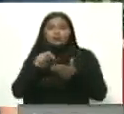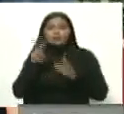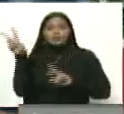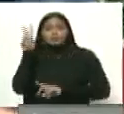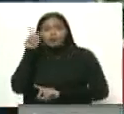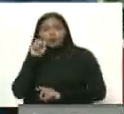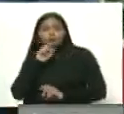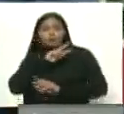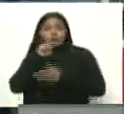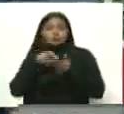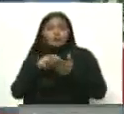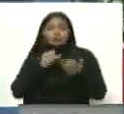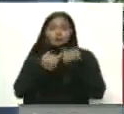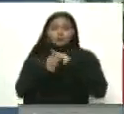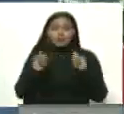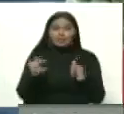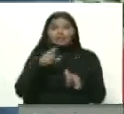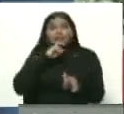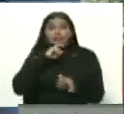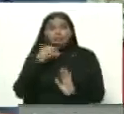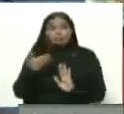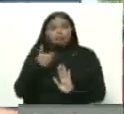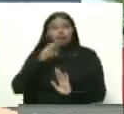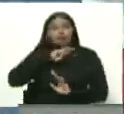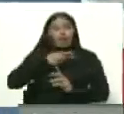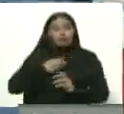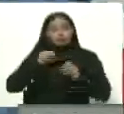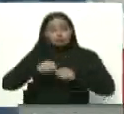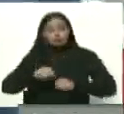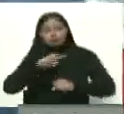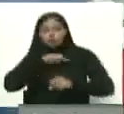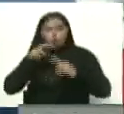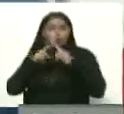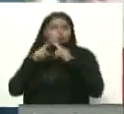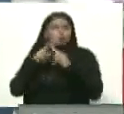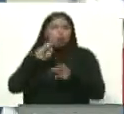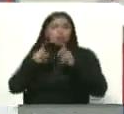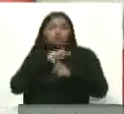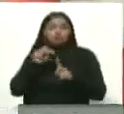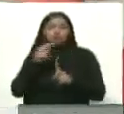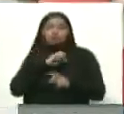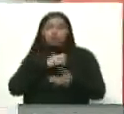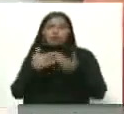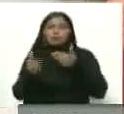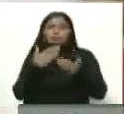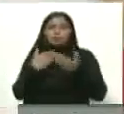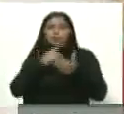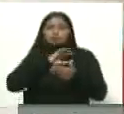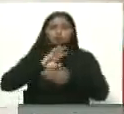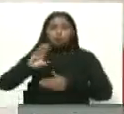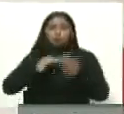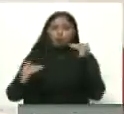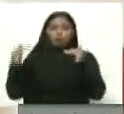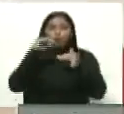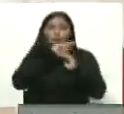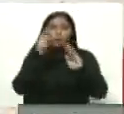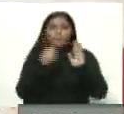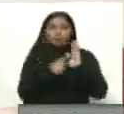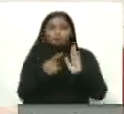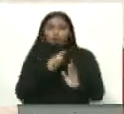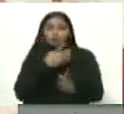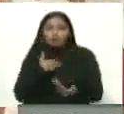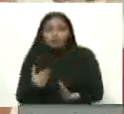soberana e independiente. Es difícil, es duro, porque hay quienes no quieren que ejerzamos a plenitud la soberanía. Nosotros tenemos